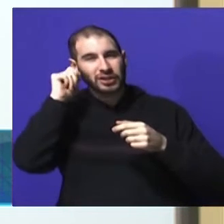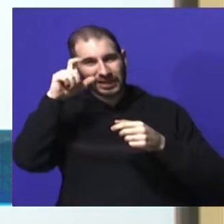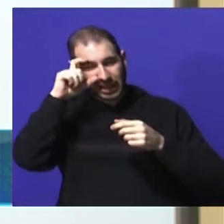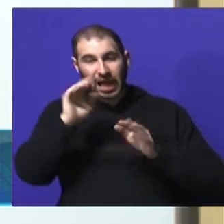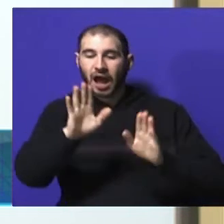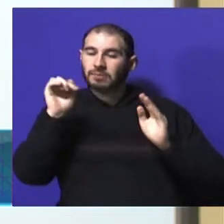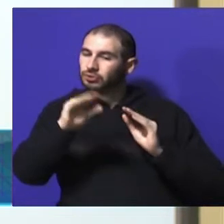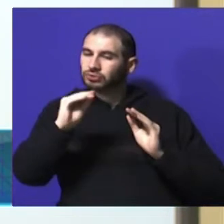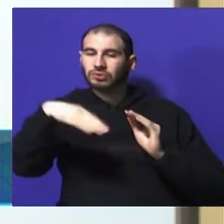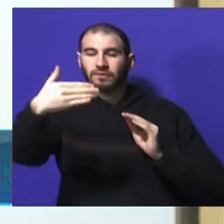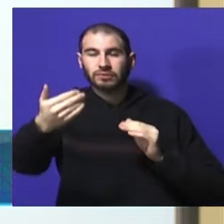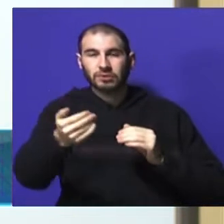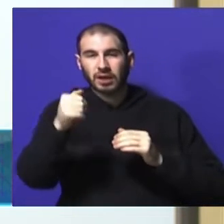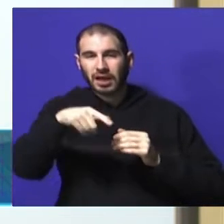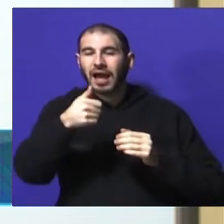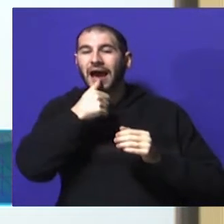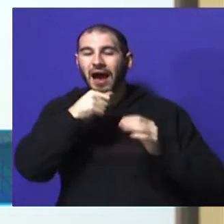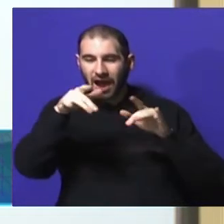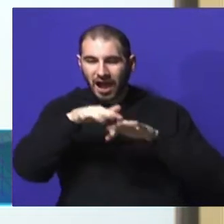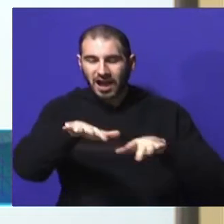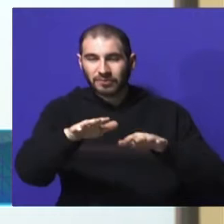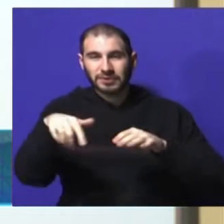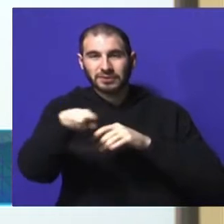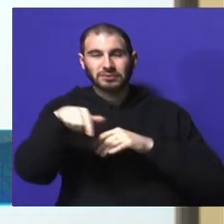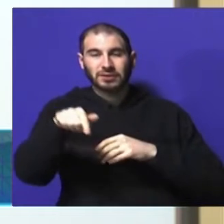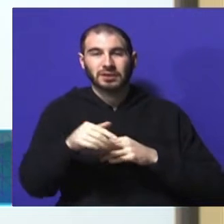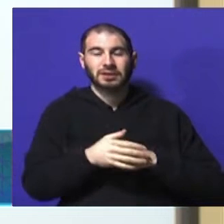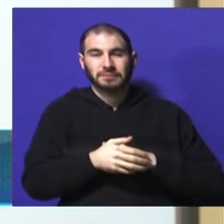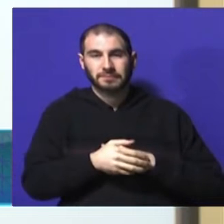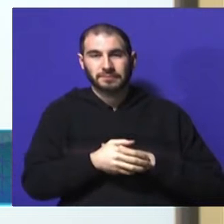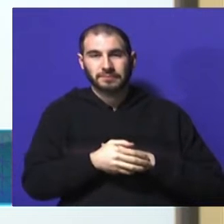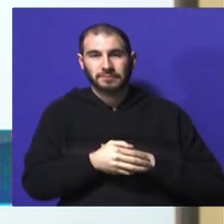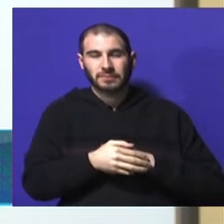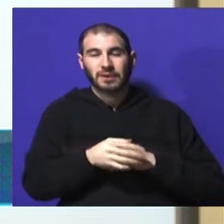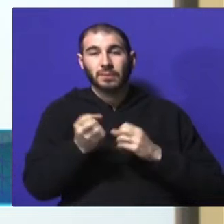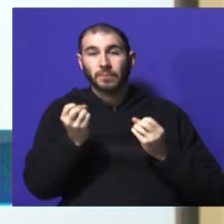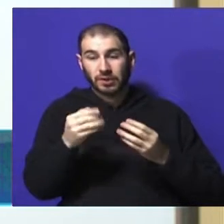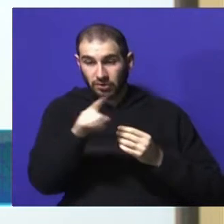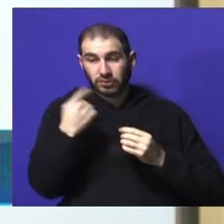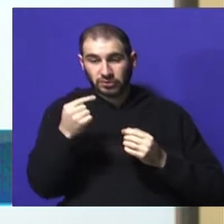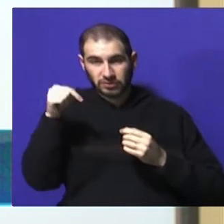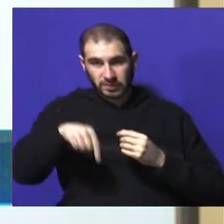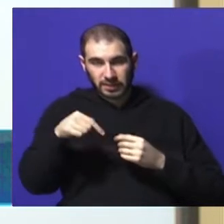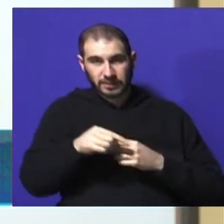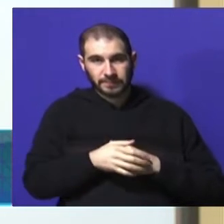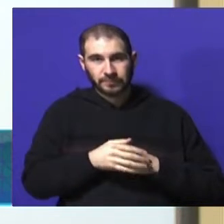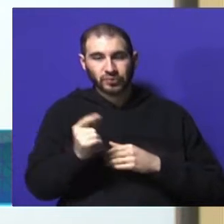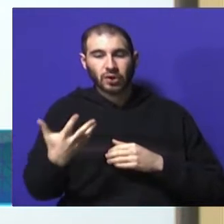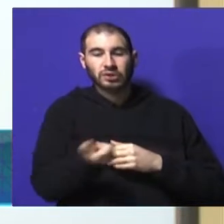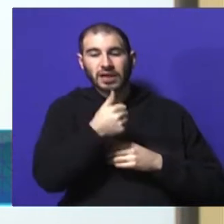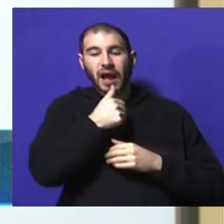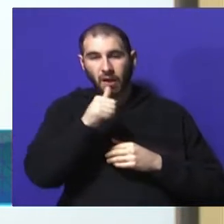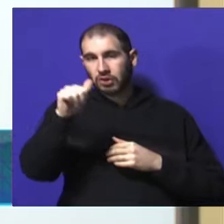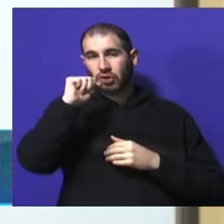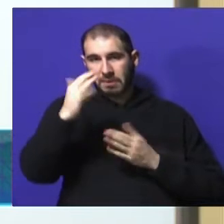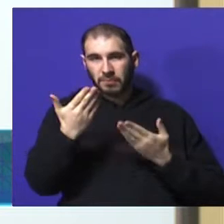probablemente contaminante para los cursos de agua, que son justamente los cursos de agua mediante los cuales nosotros obtenemos el agua